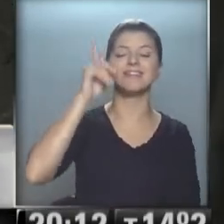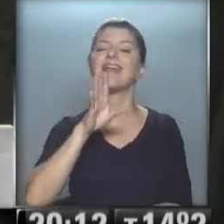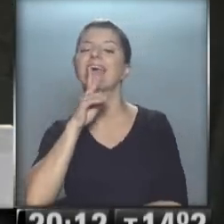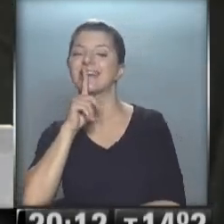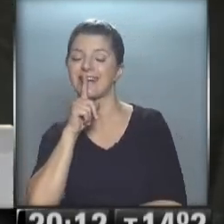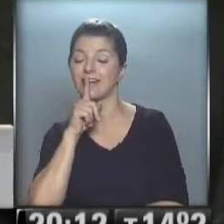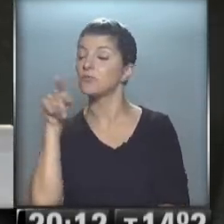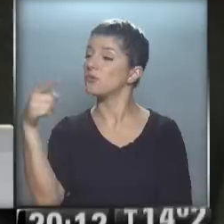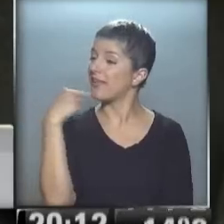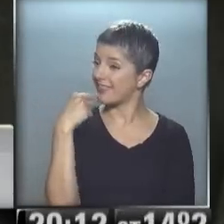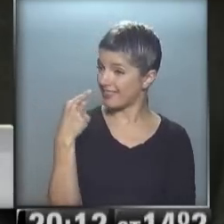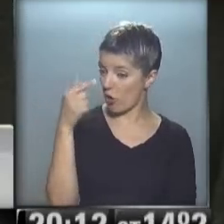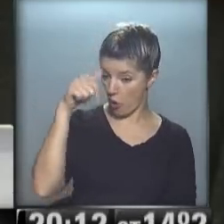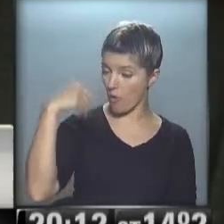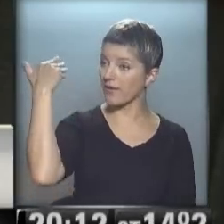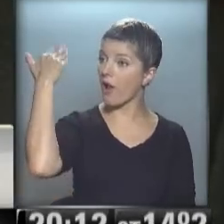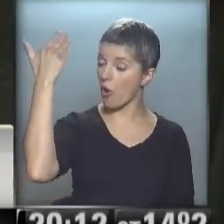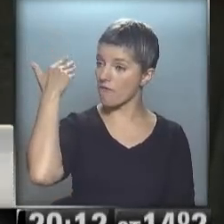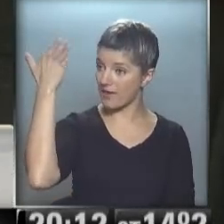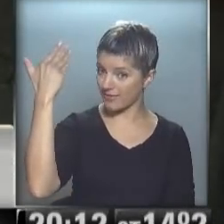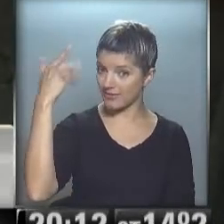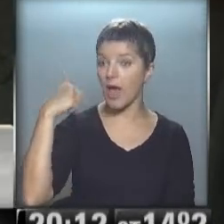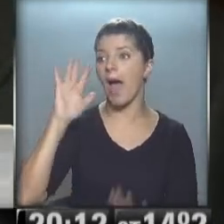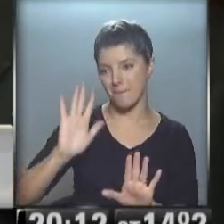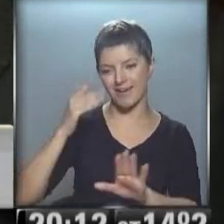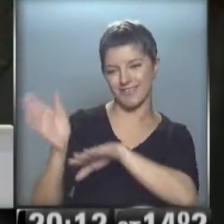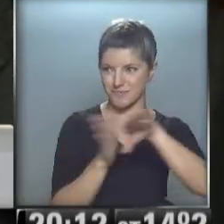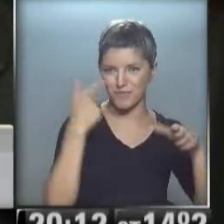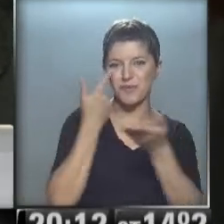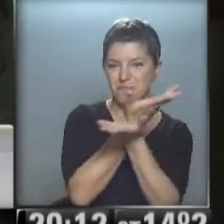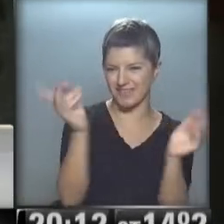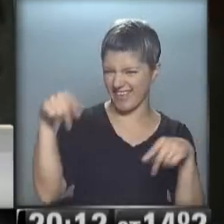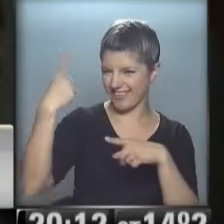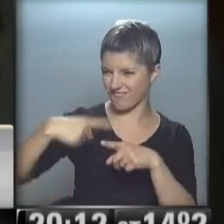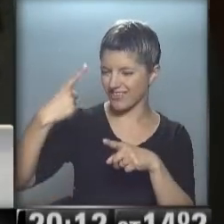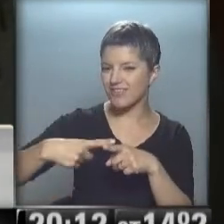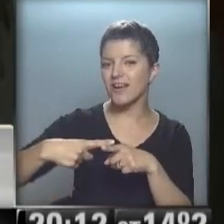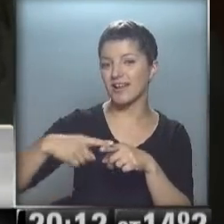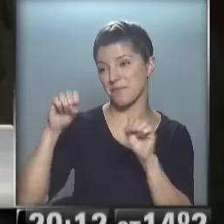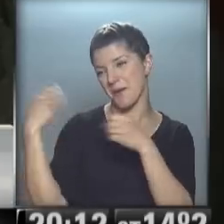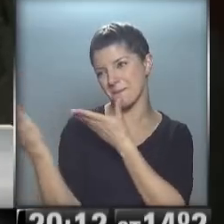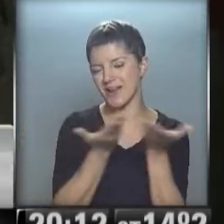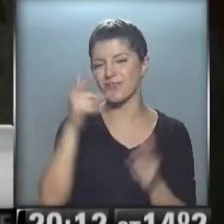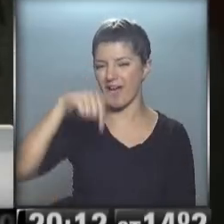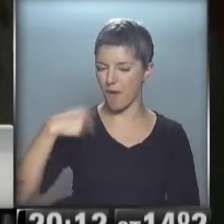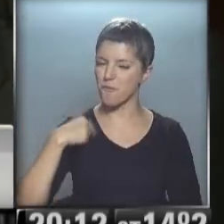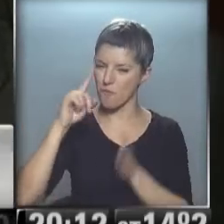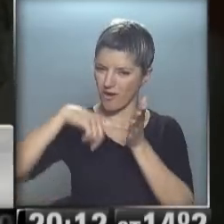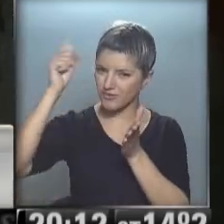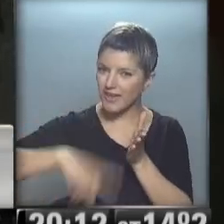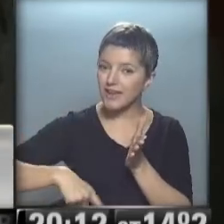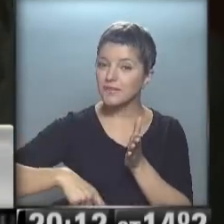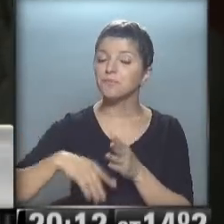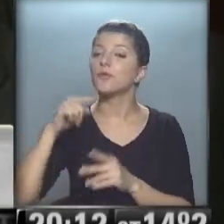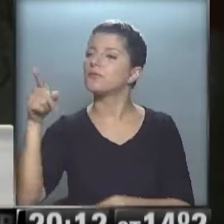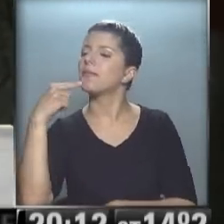dicho en esta conferencia, además de presentar este festival, que es bienvenido aquí en Buenos Aires, que